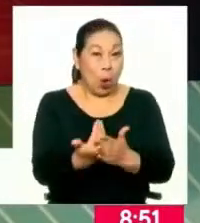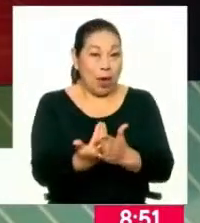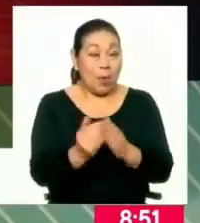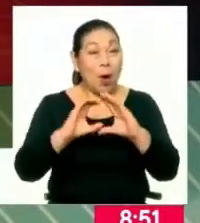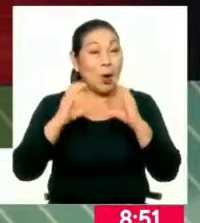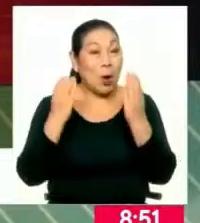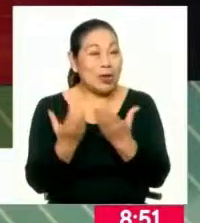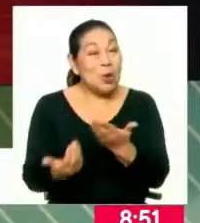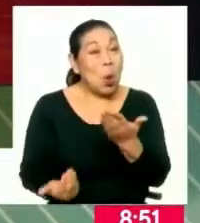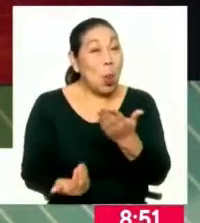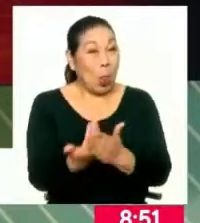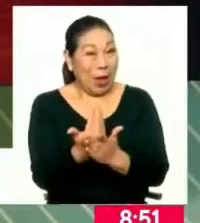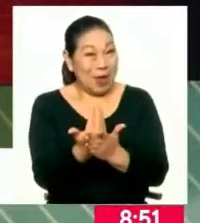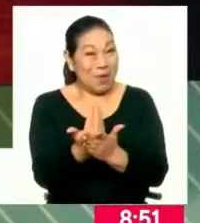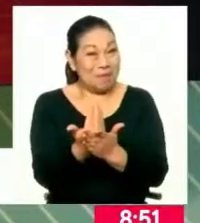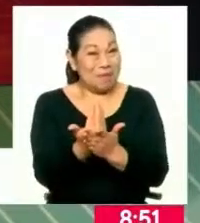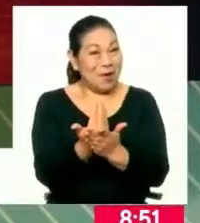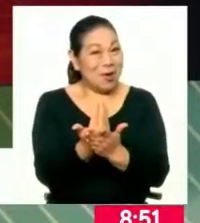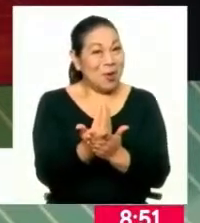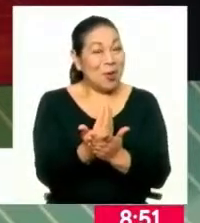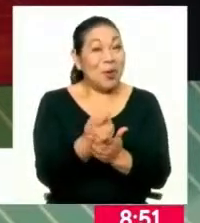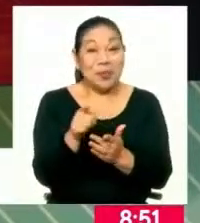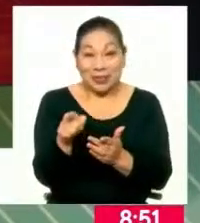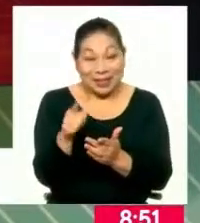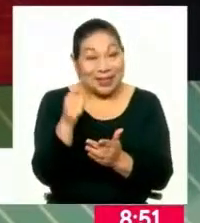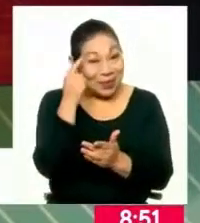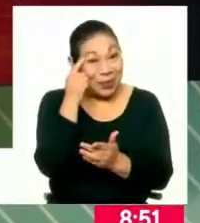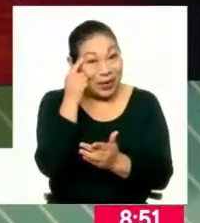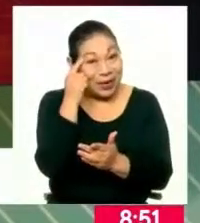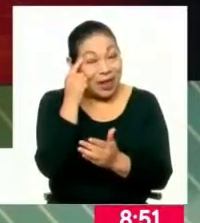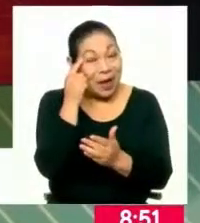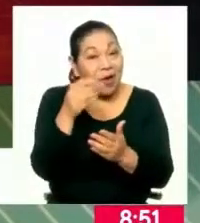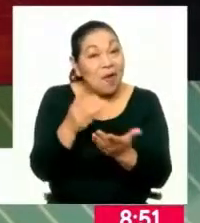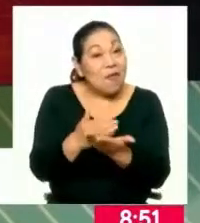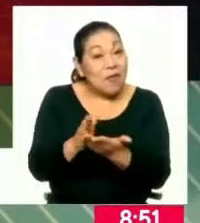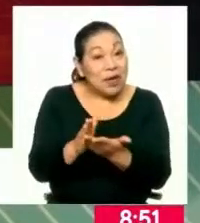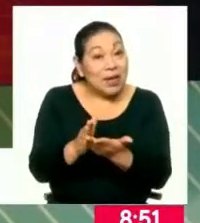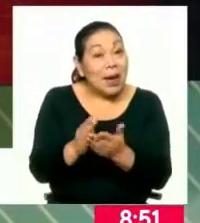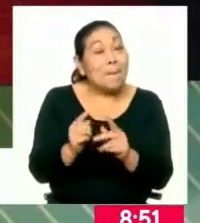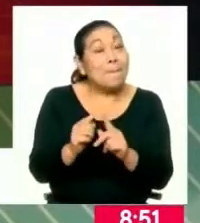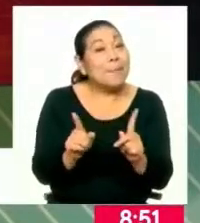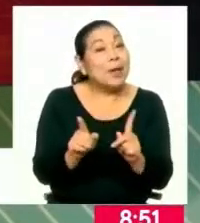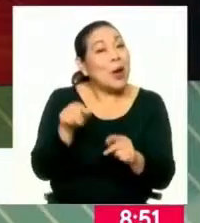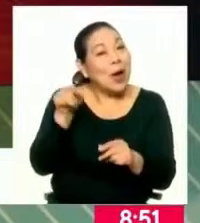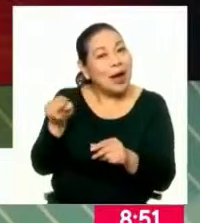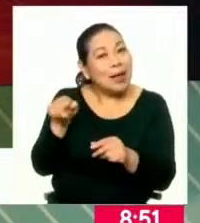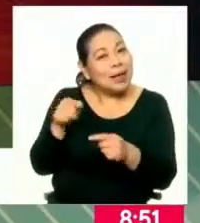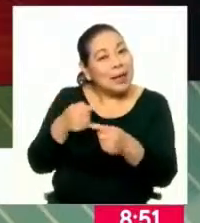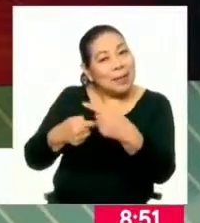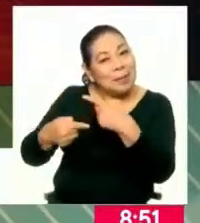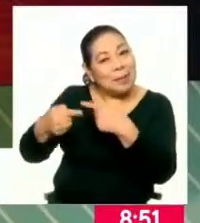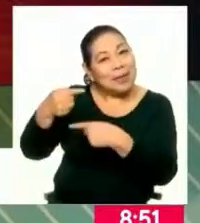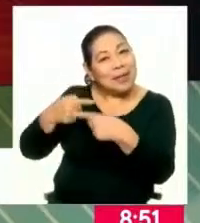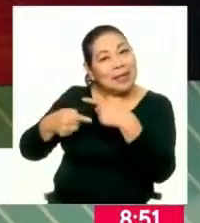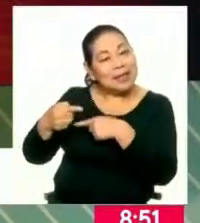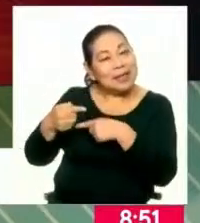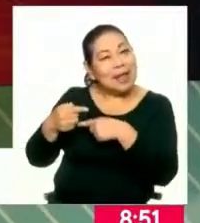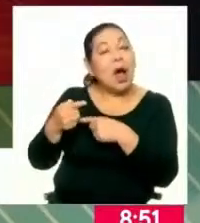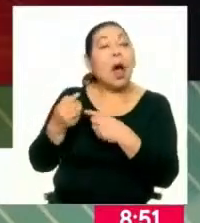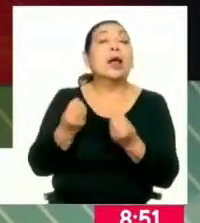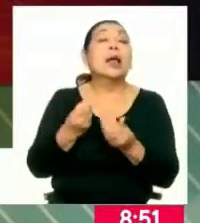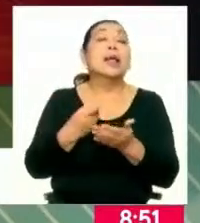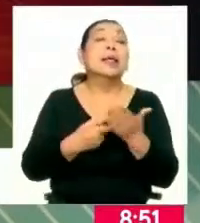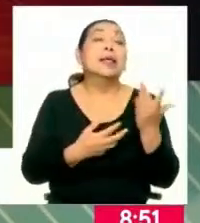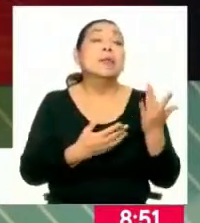Este Congreso complementario da cuenta de Vizcarra luego, una vacancia. Y ahí viene esa secuencia. ¿Qué